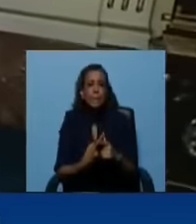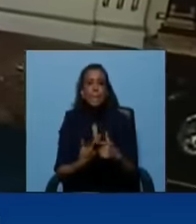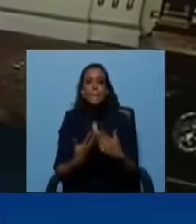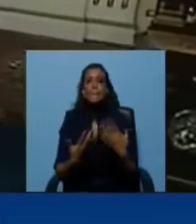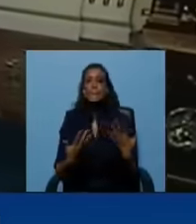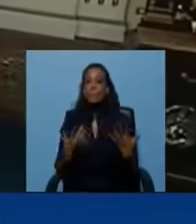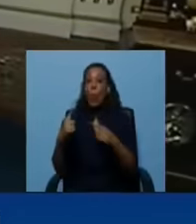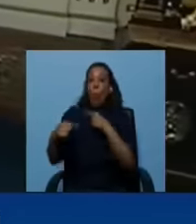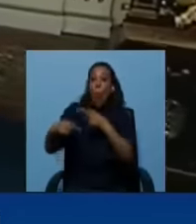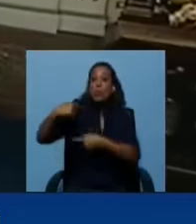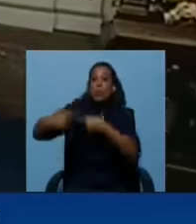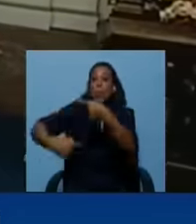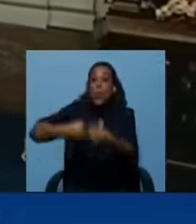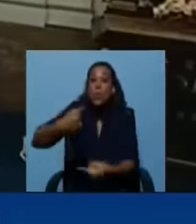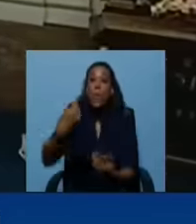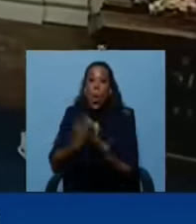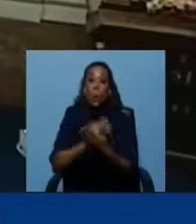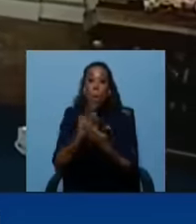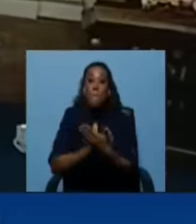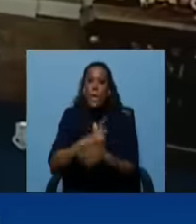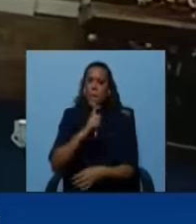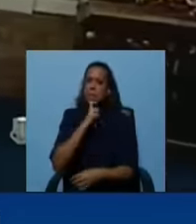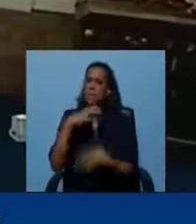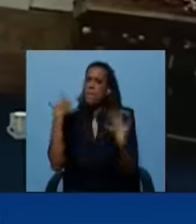los efectos sobre la economía fueron